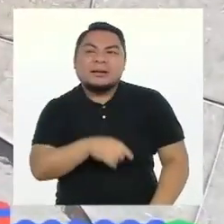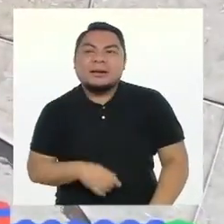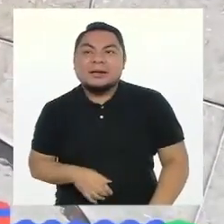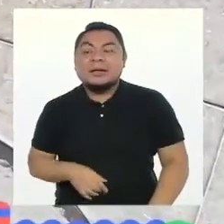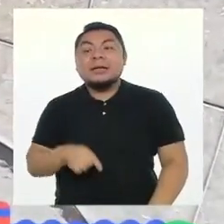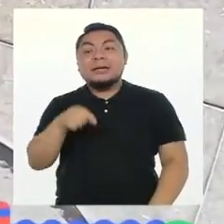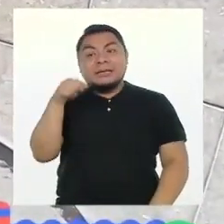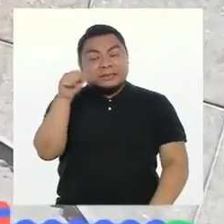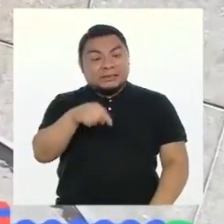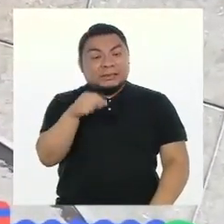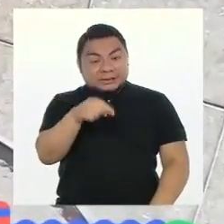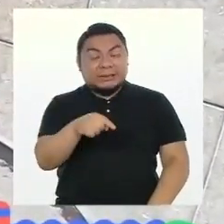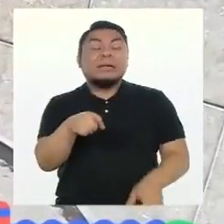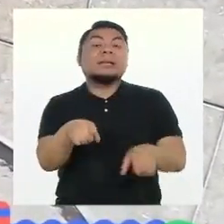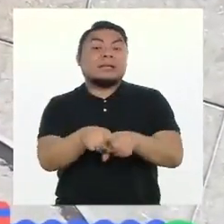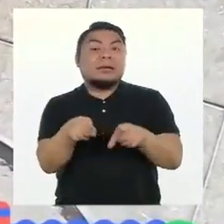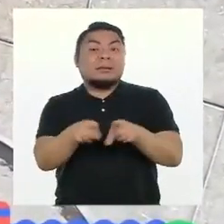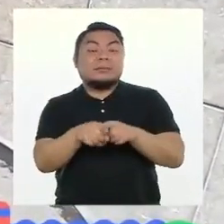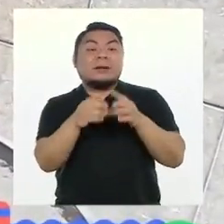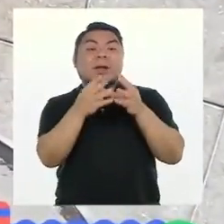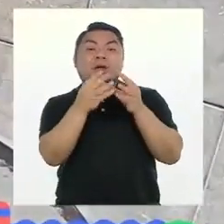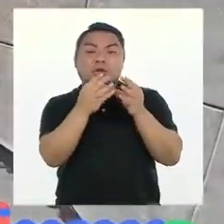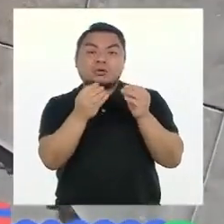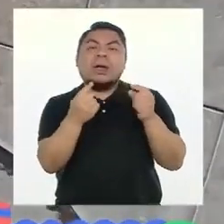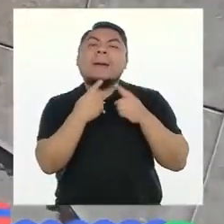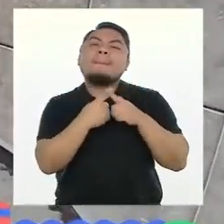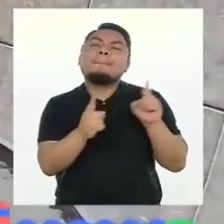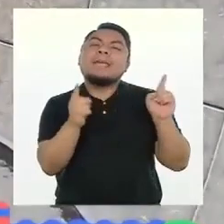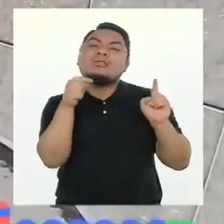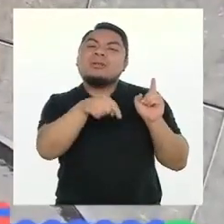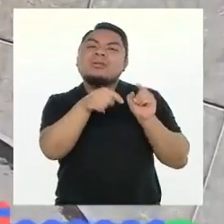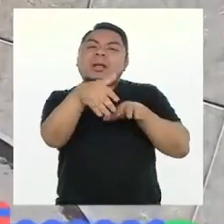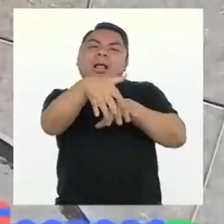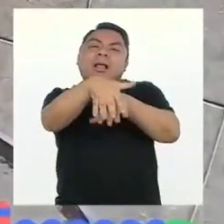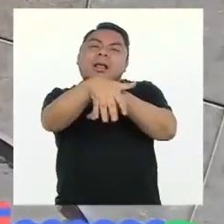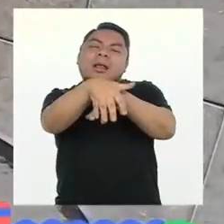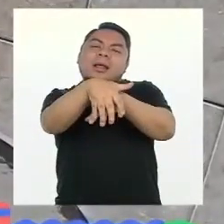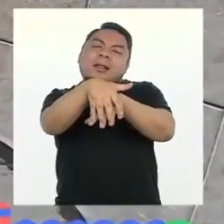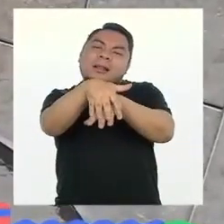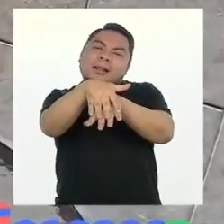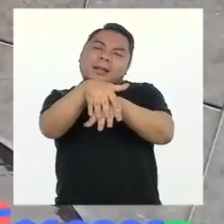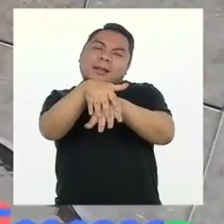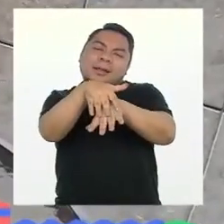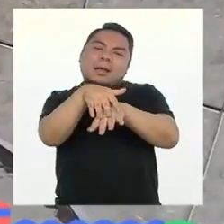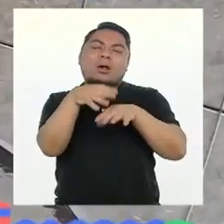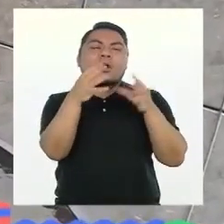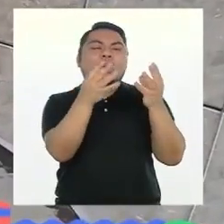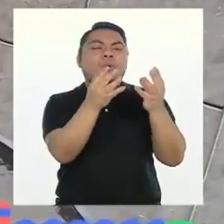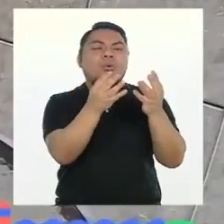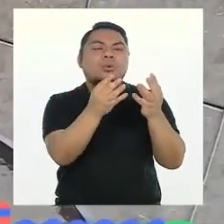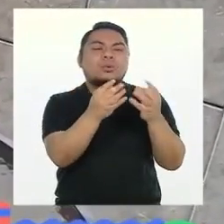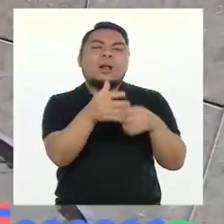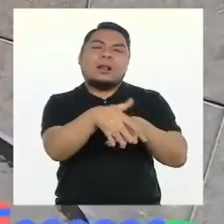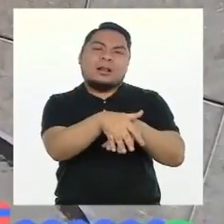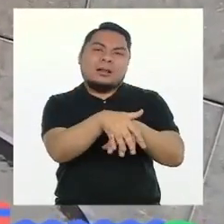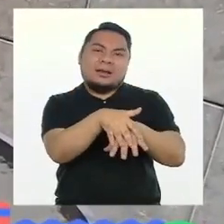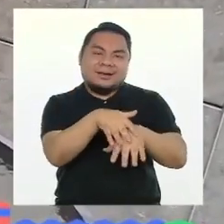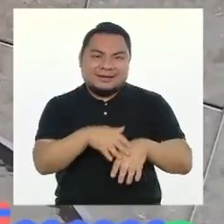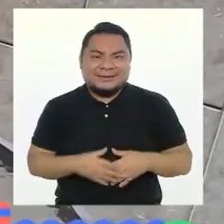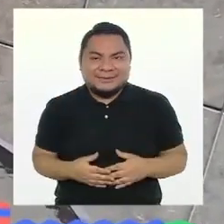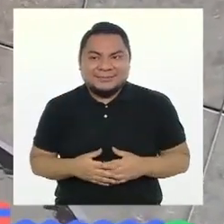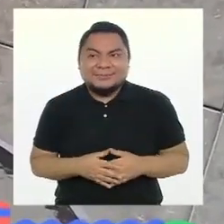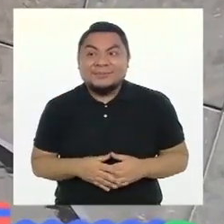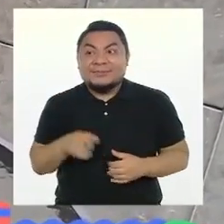se está derritiendo, pero más lento. Y el último que vamos